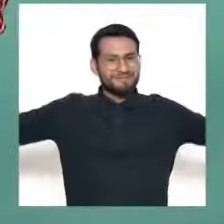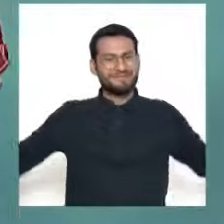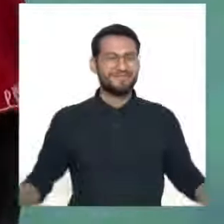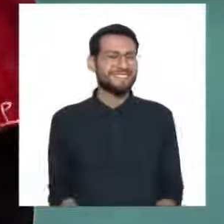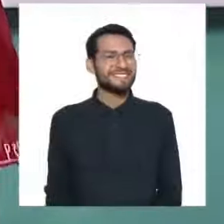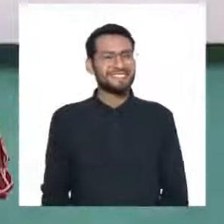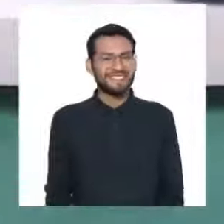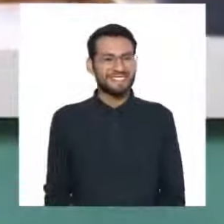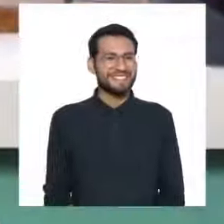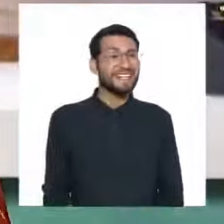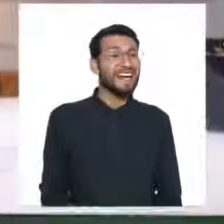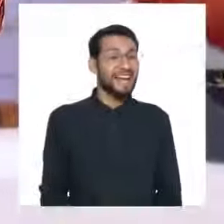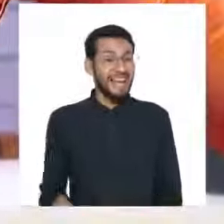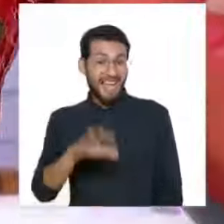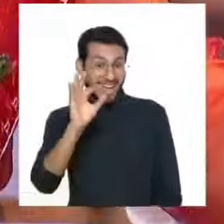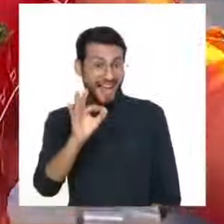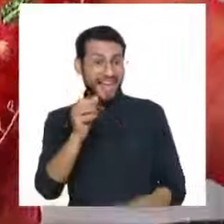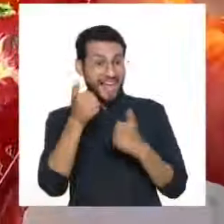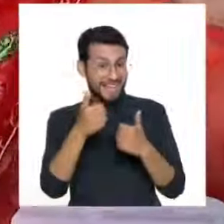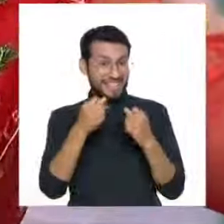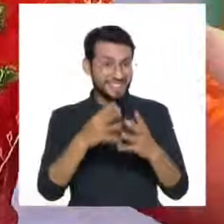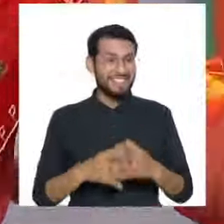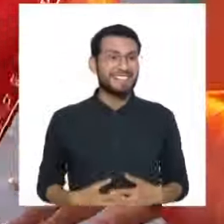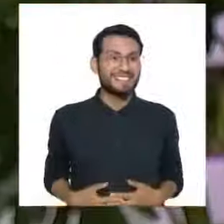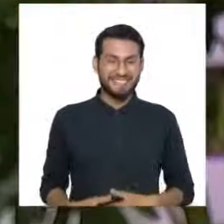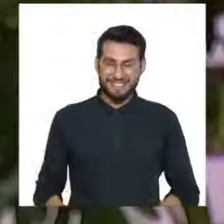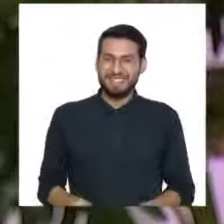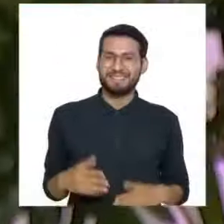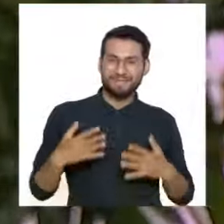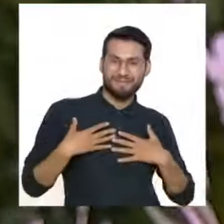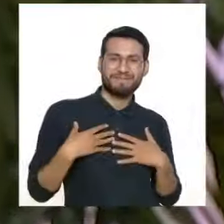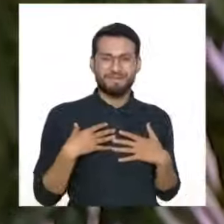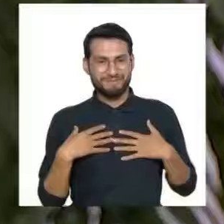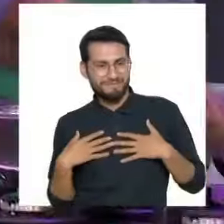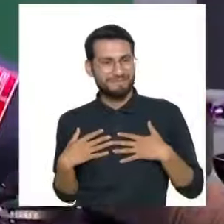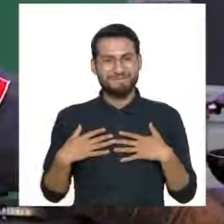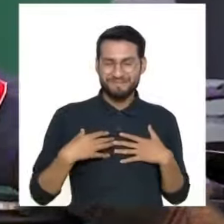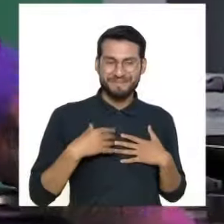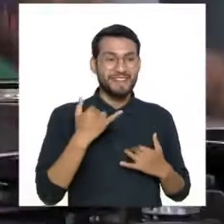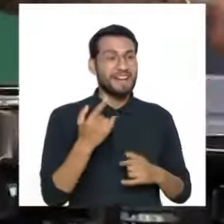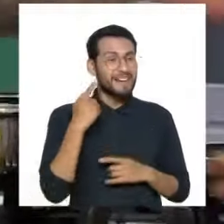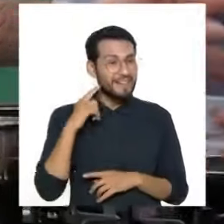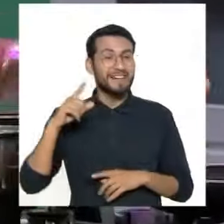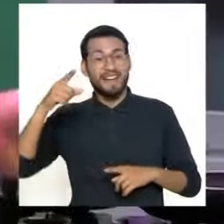claro eso es eso es